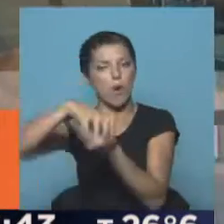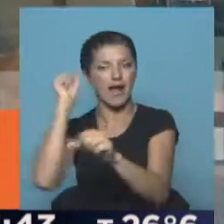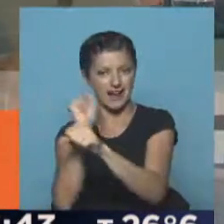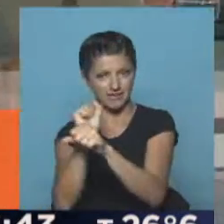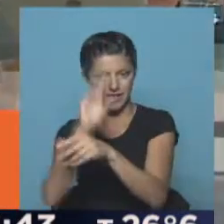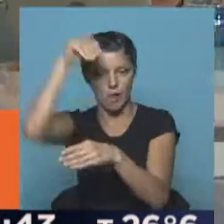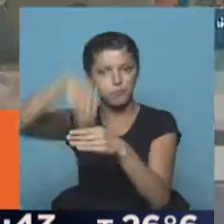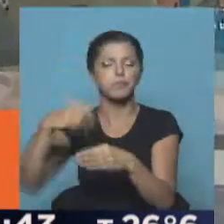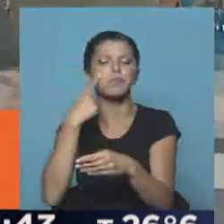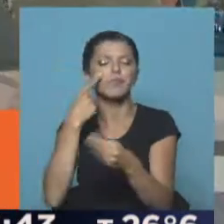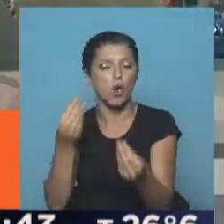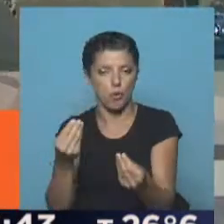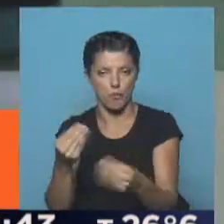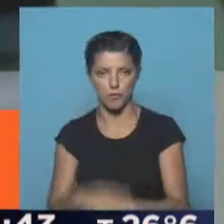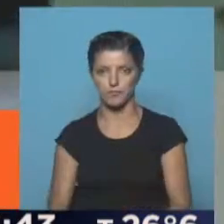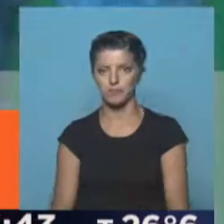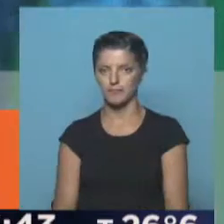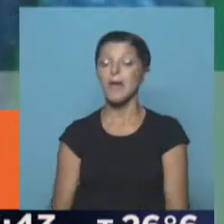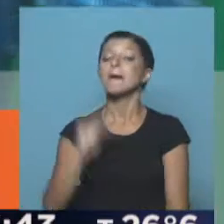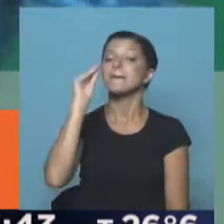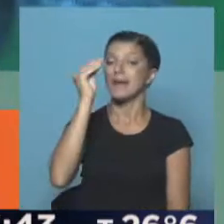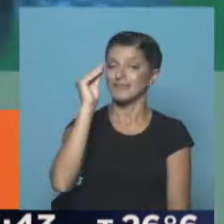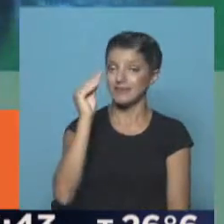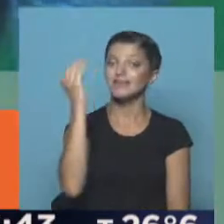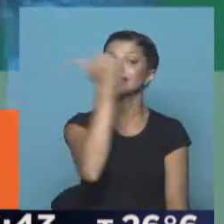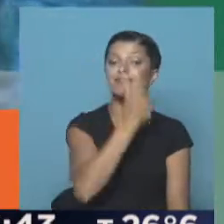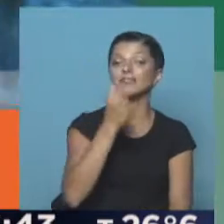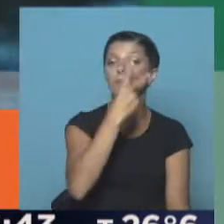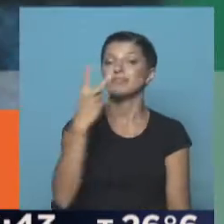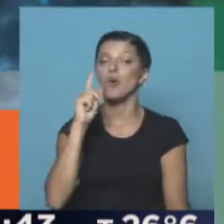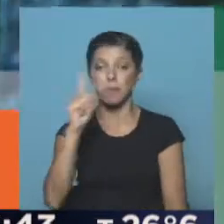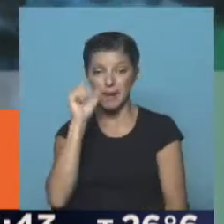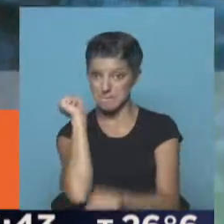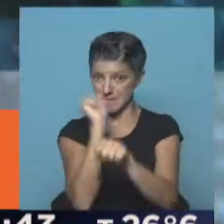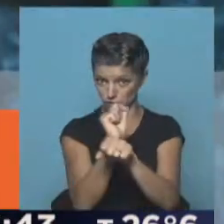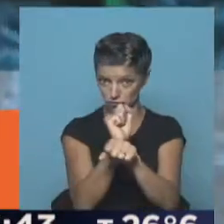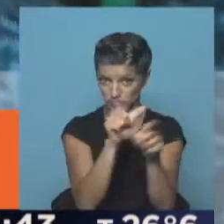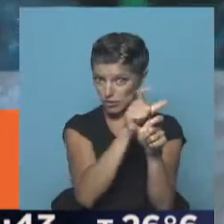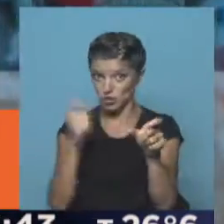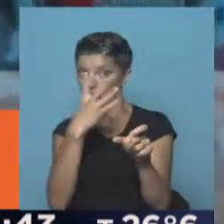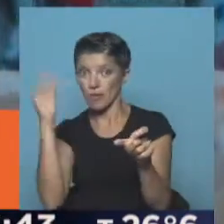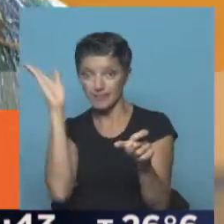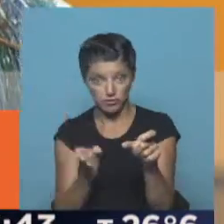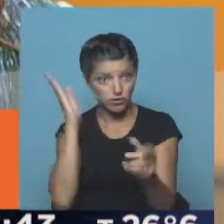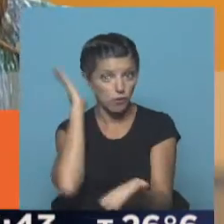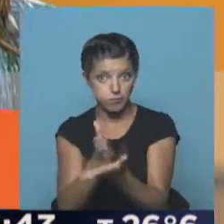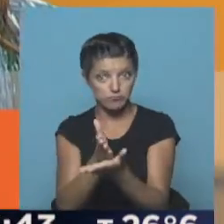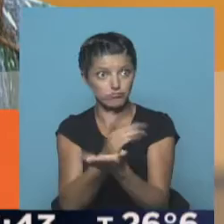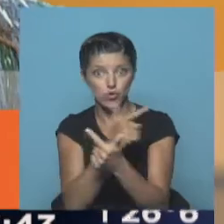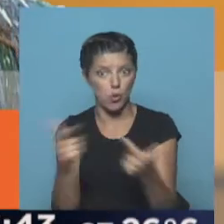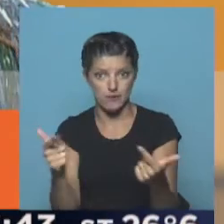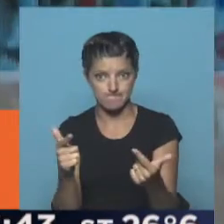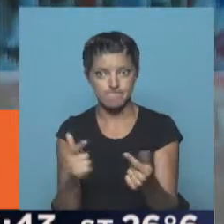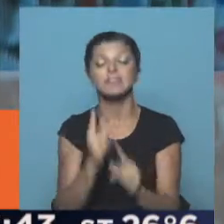reclusos. Seguro, y en Brasil hay 622.000 detenidos, de los cuales el 40% no tiene condena. Este es otro